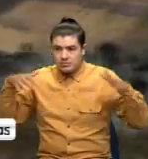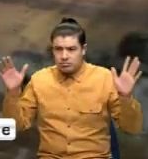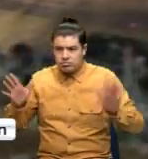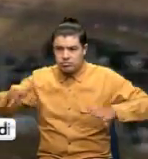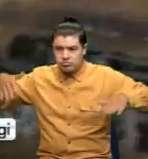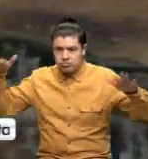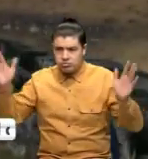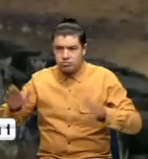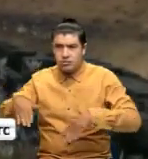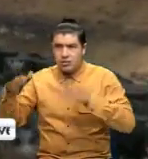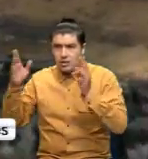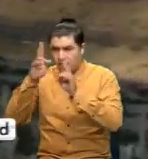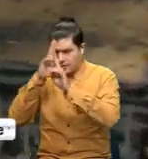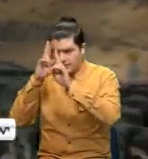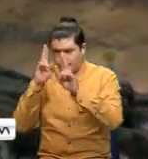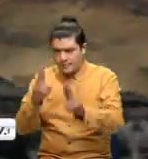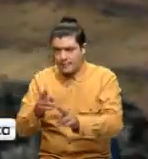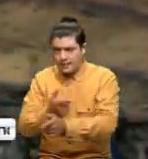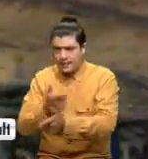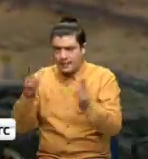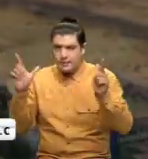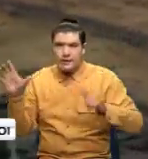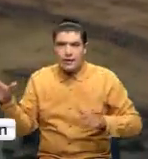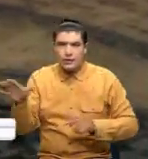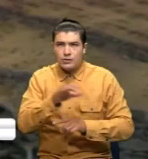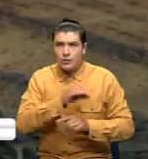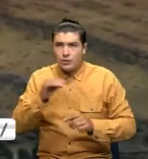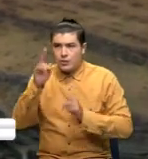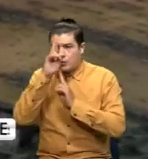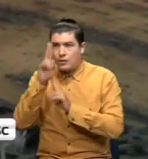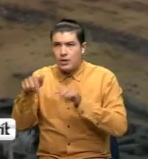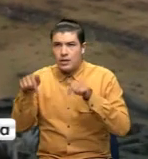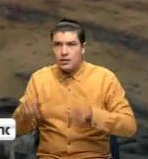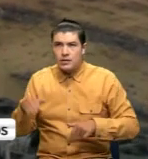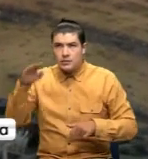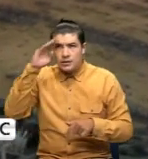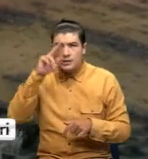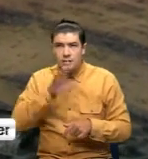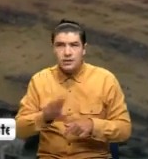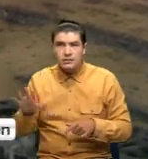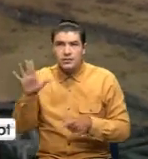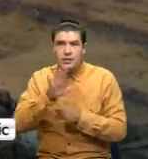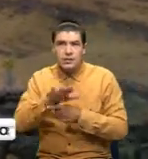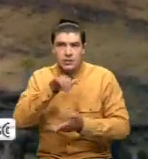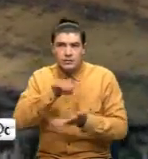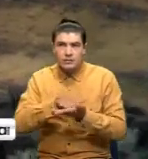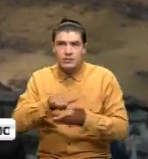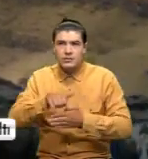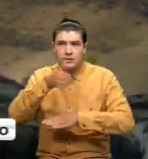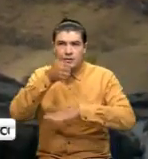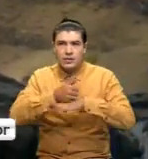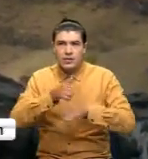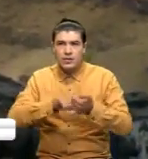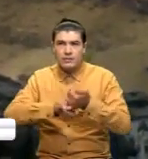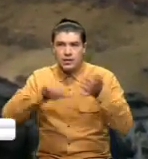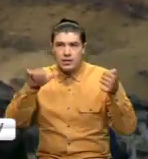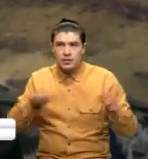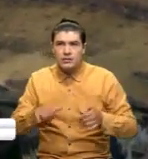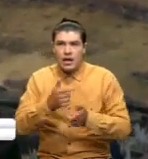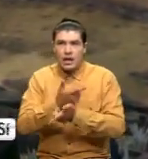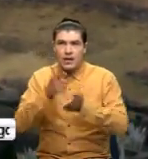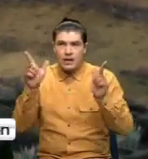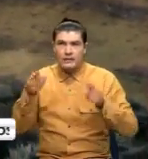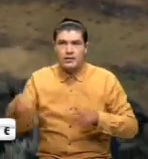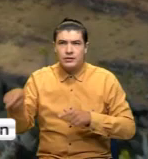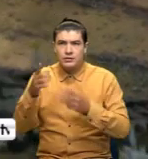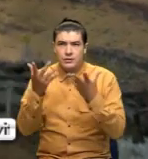de los cóndores si lo queremos ofertar a todos los serbios de nuestra patria a nuestra policía a nuestro ejército como símbolo de independencia de libertad esa libertad